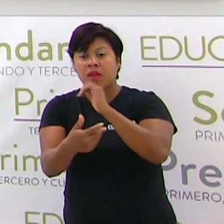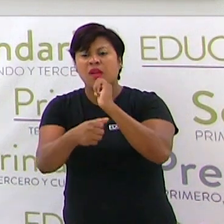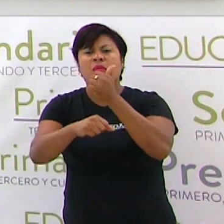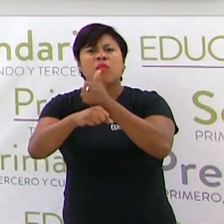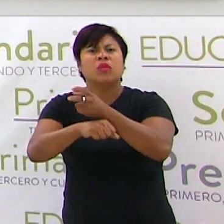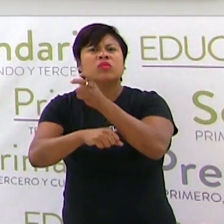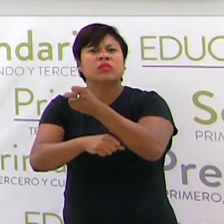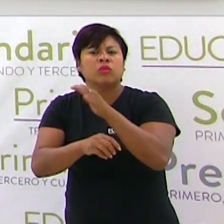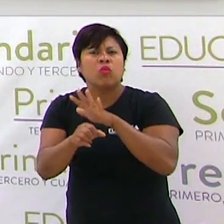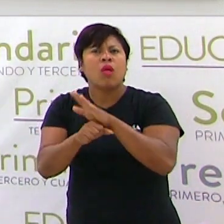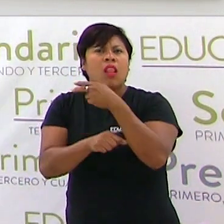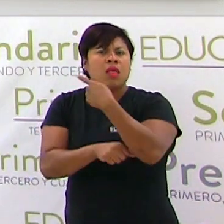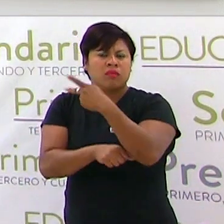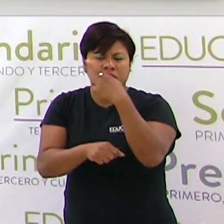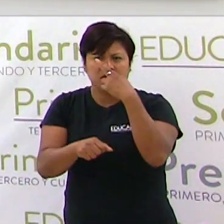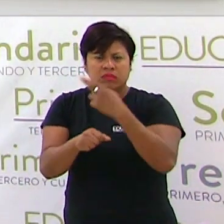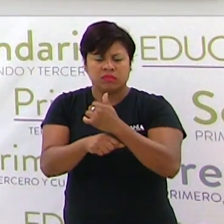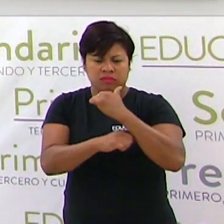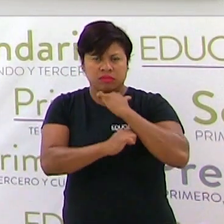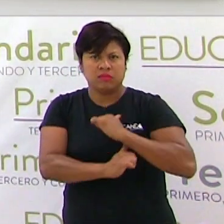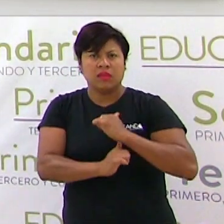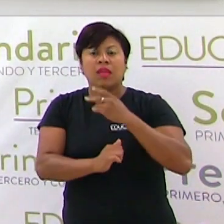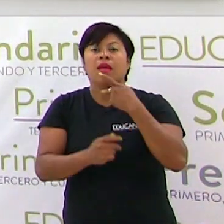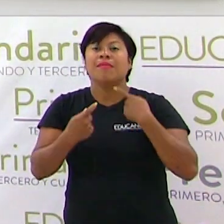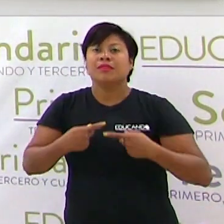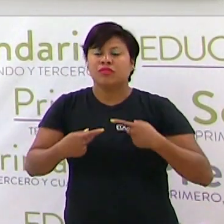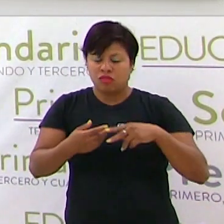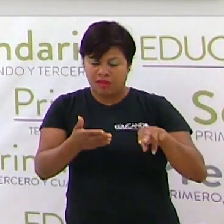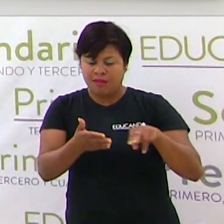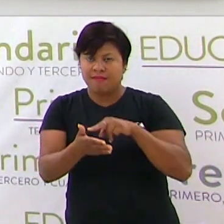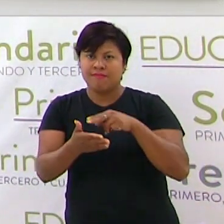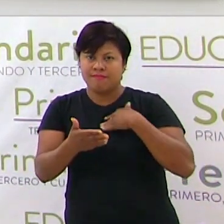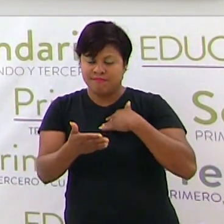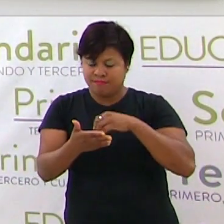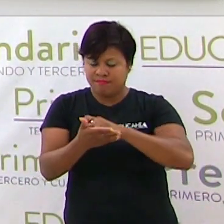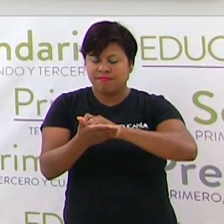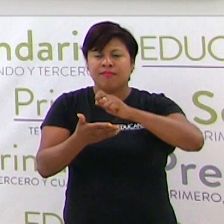puesto del remitente.